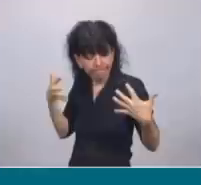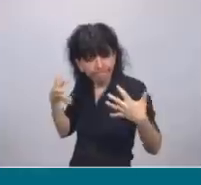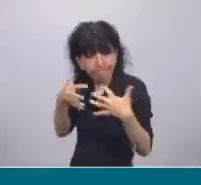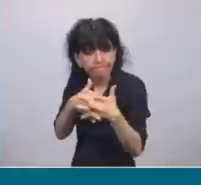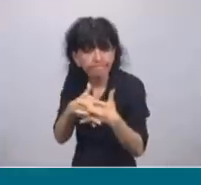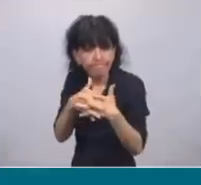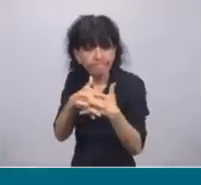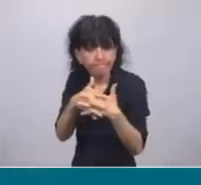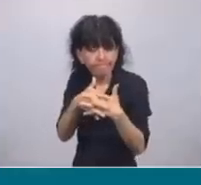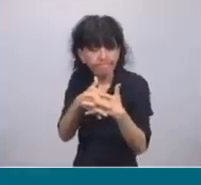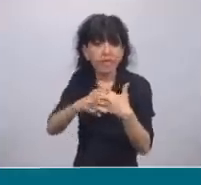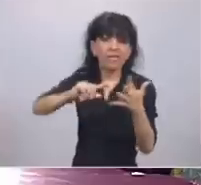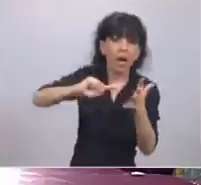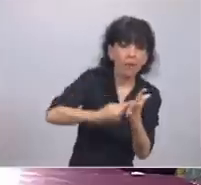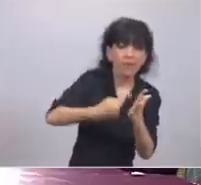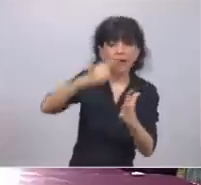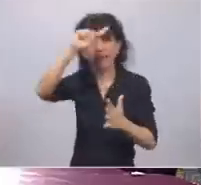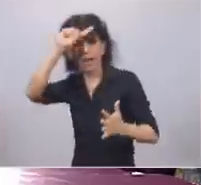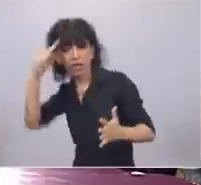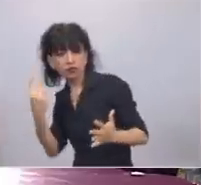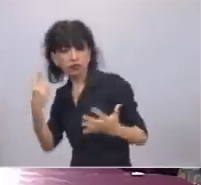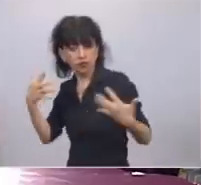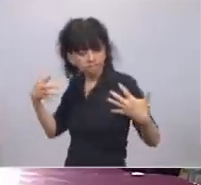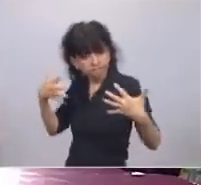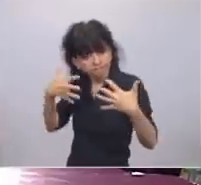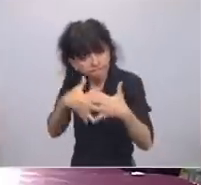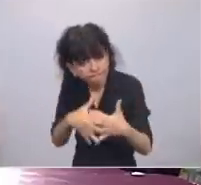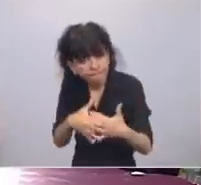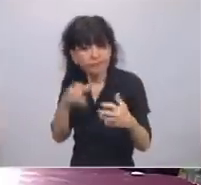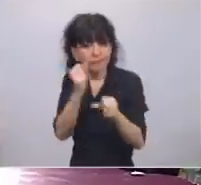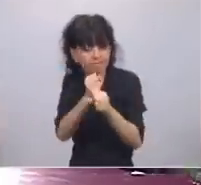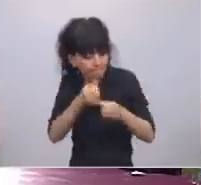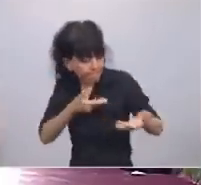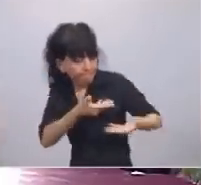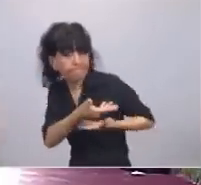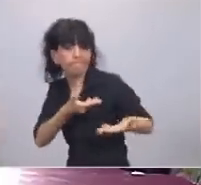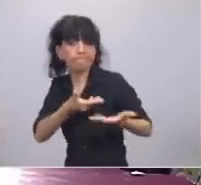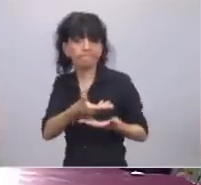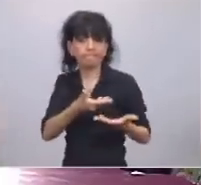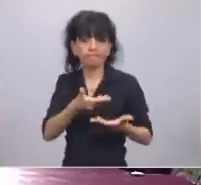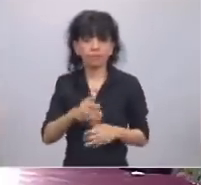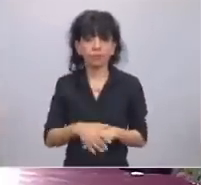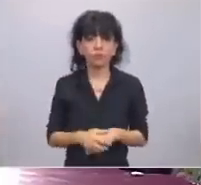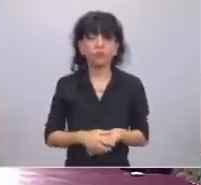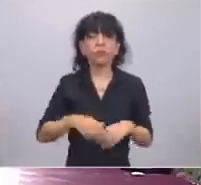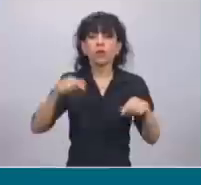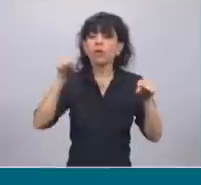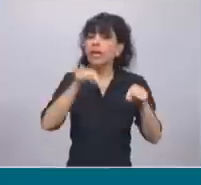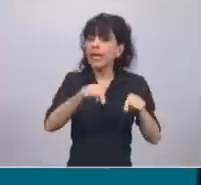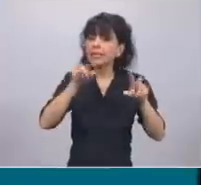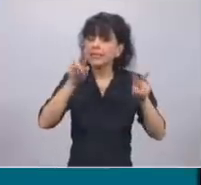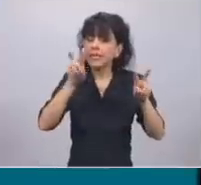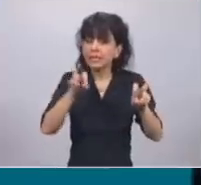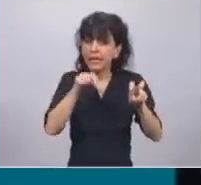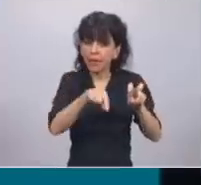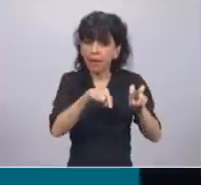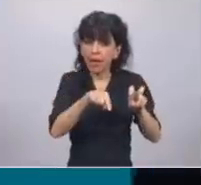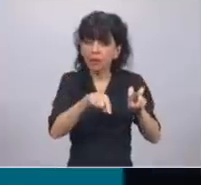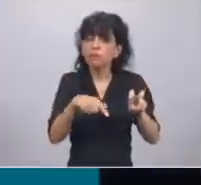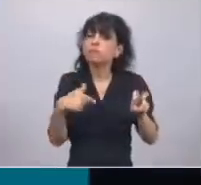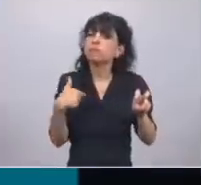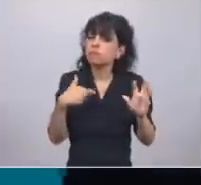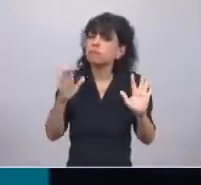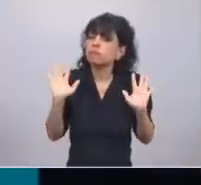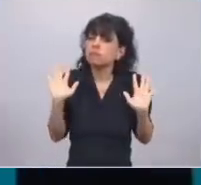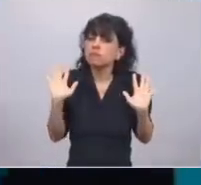Ciudad y Gobierno Nacional. Y acá, en este tema,